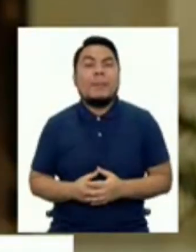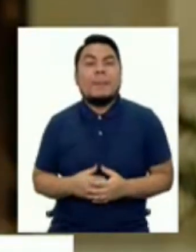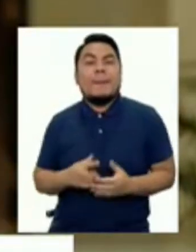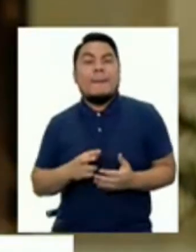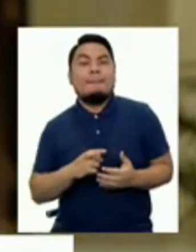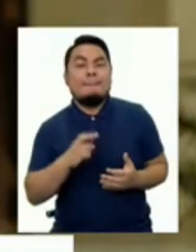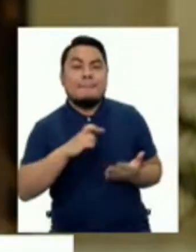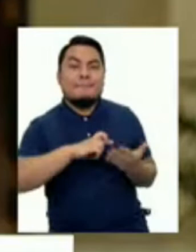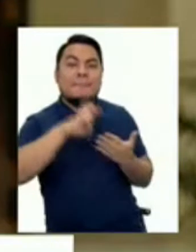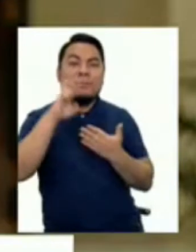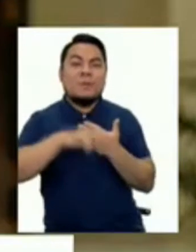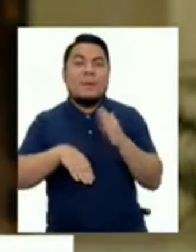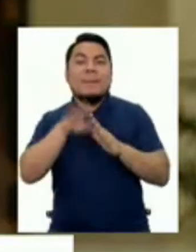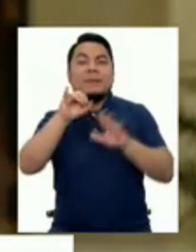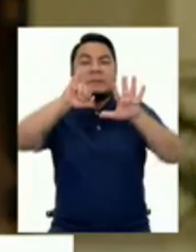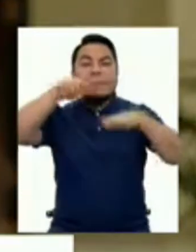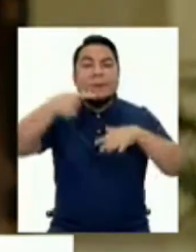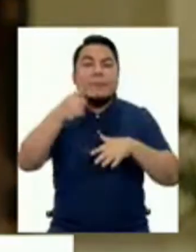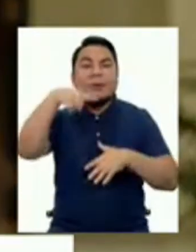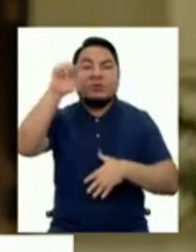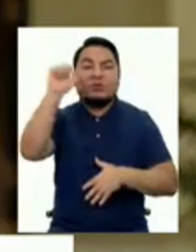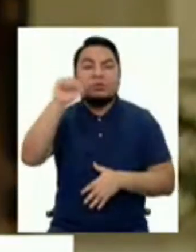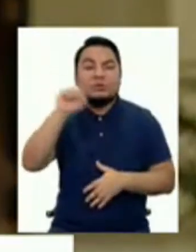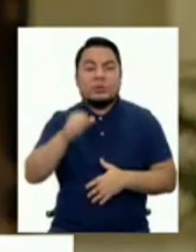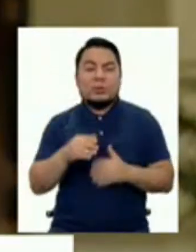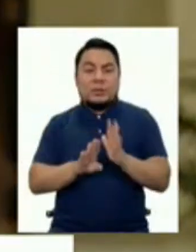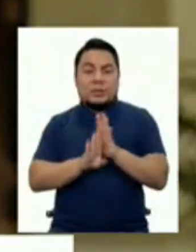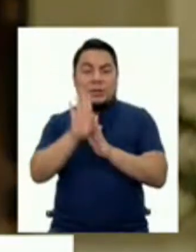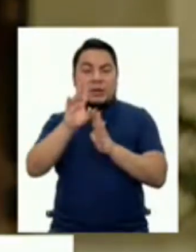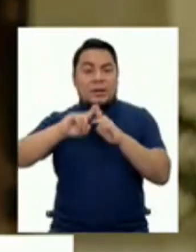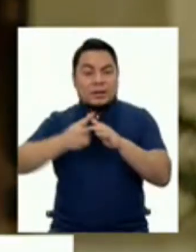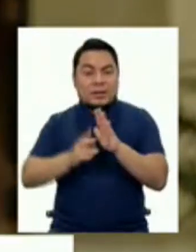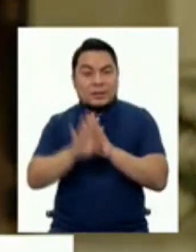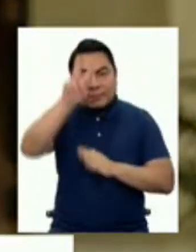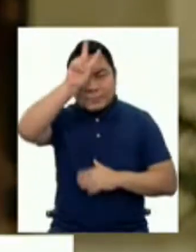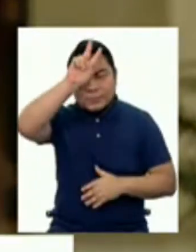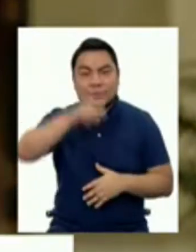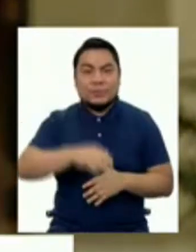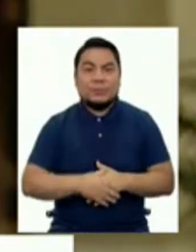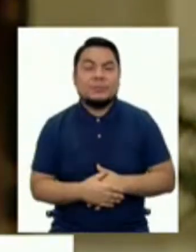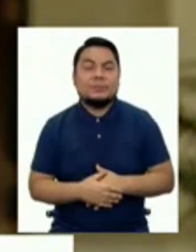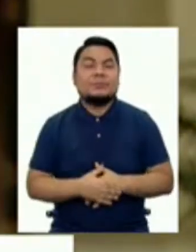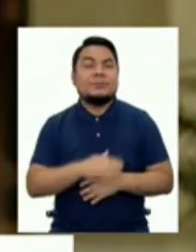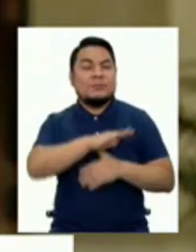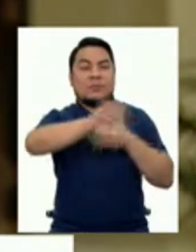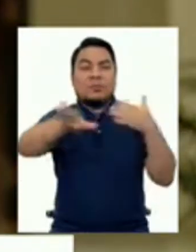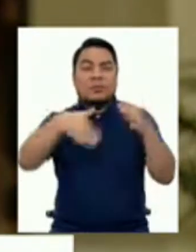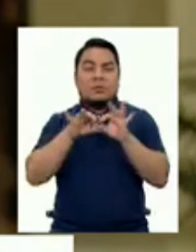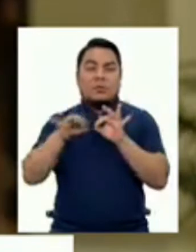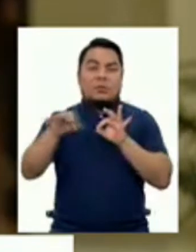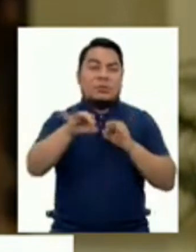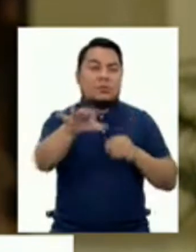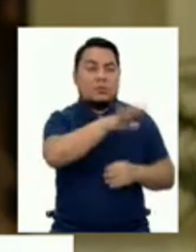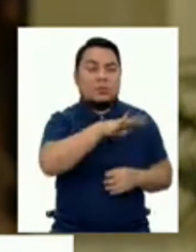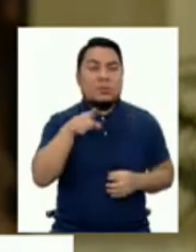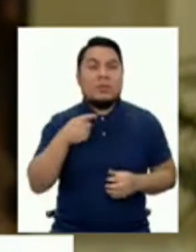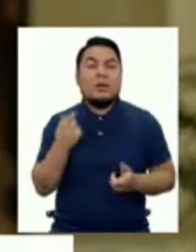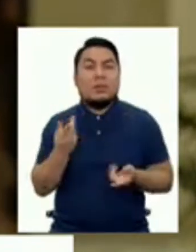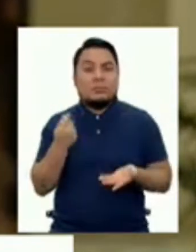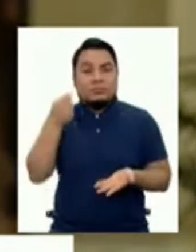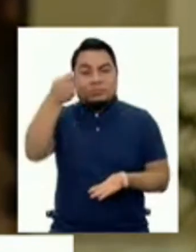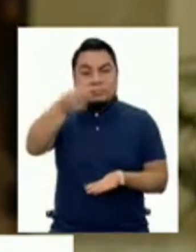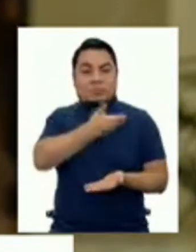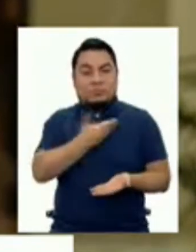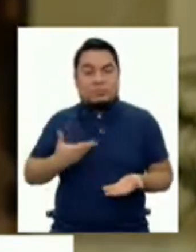el programa de más de 6.000 millones de soles, Arranca Perú, en todas las regiones, pero como inversión